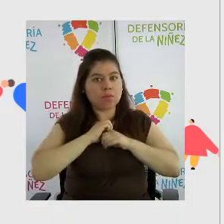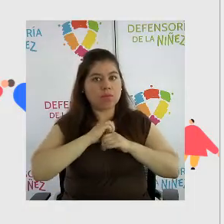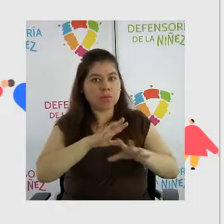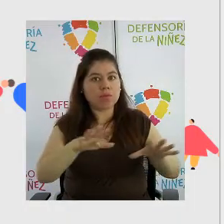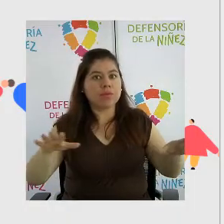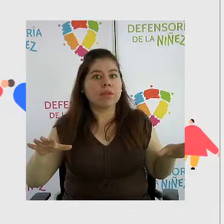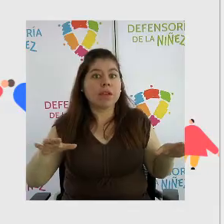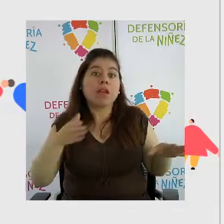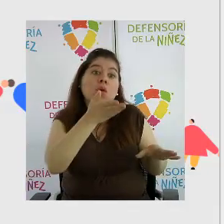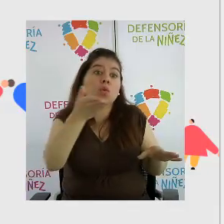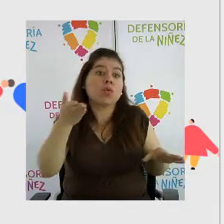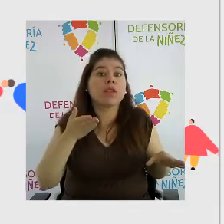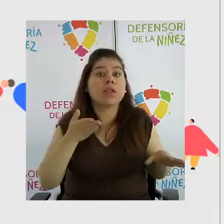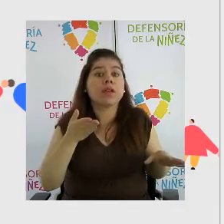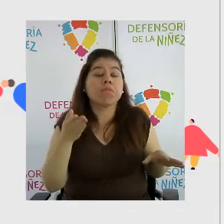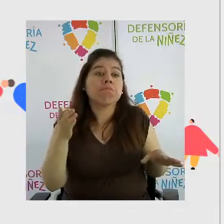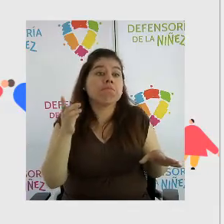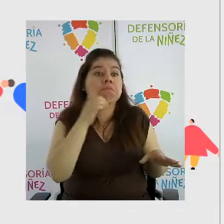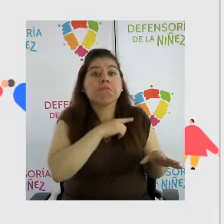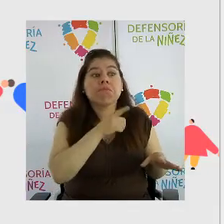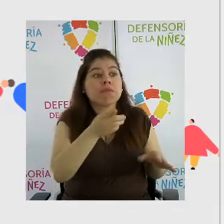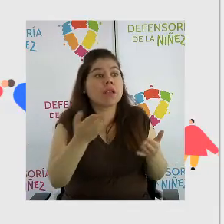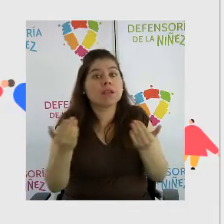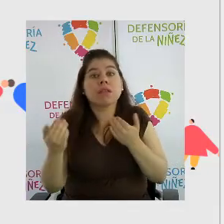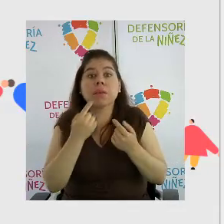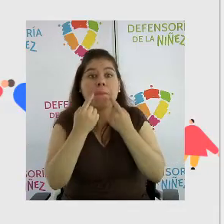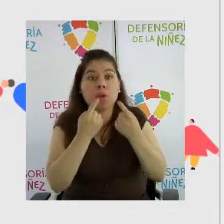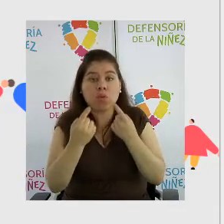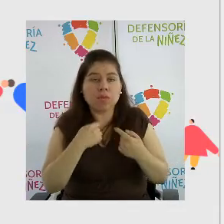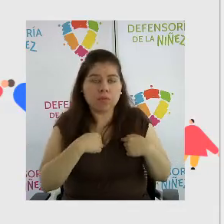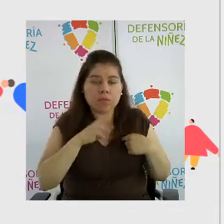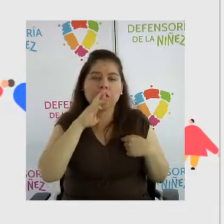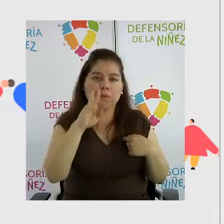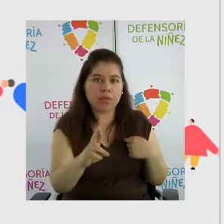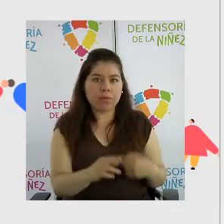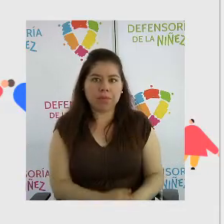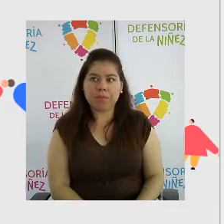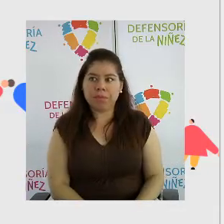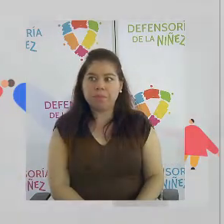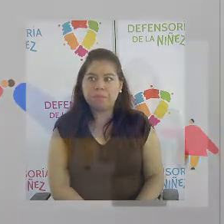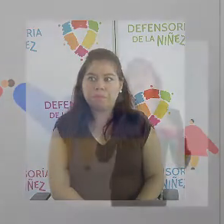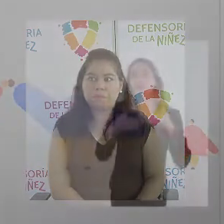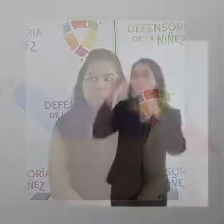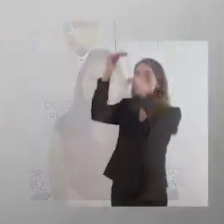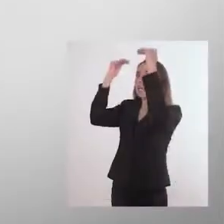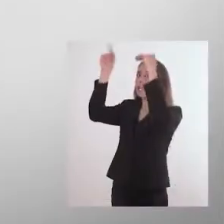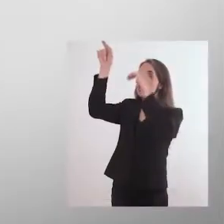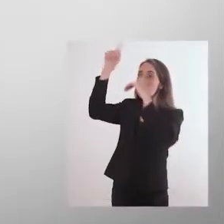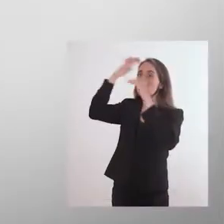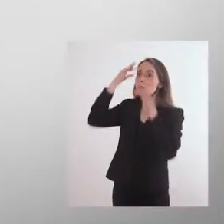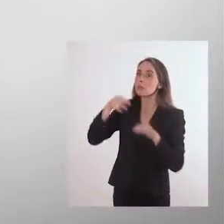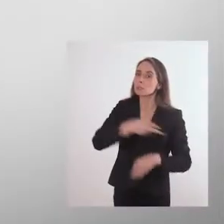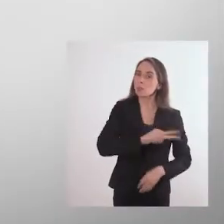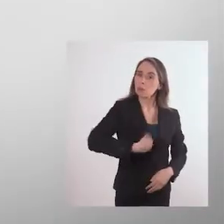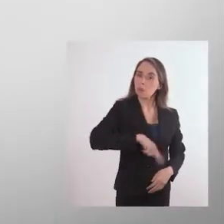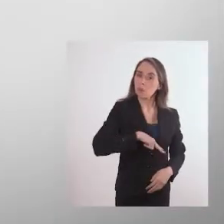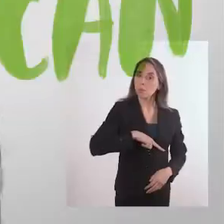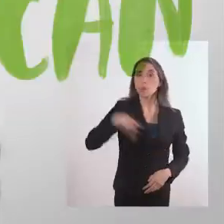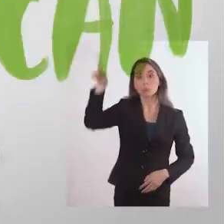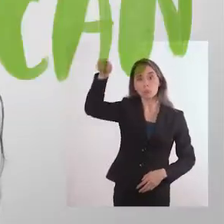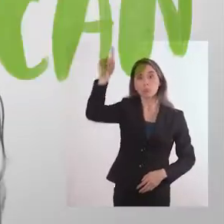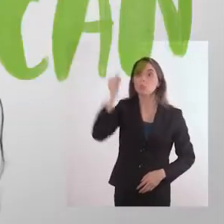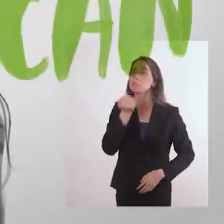si es que lo estiman pertinente, quedo a disposición de alguna pregunta. A veces los grandes deciden por